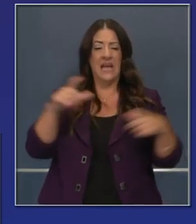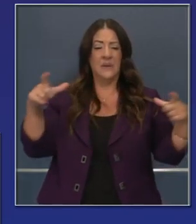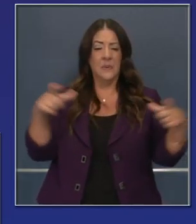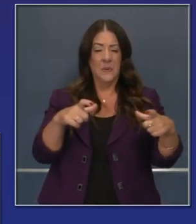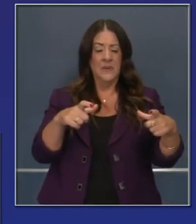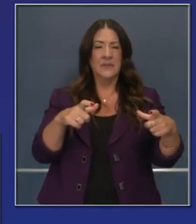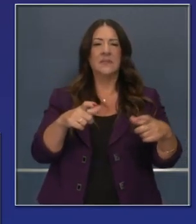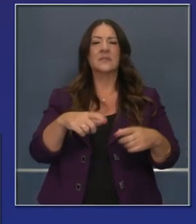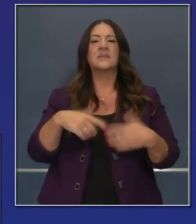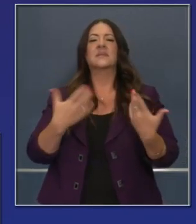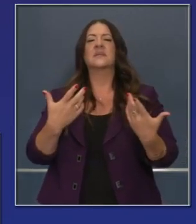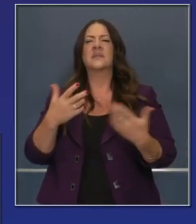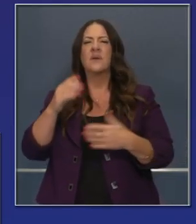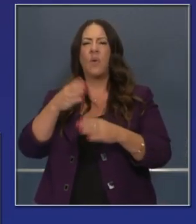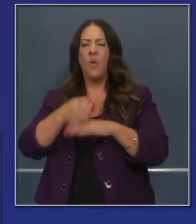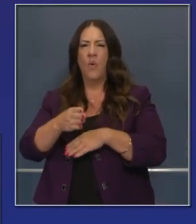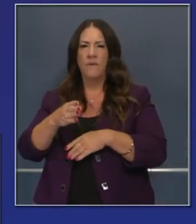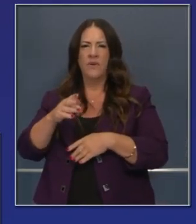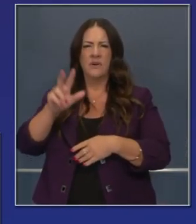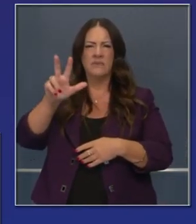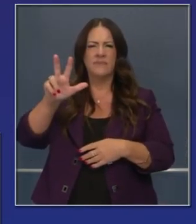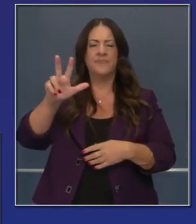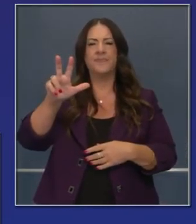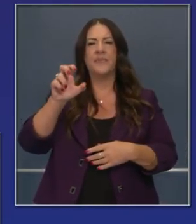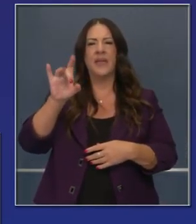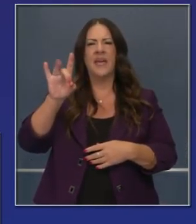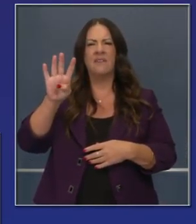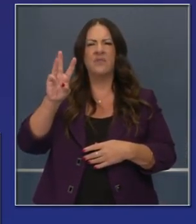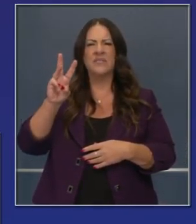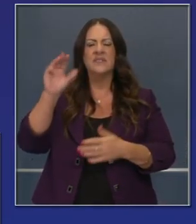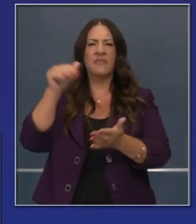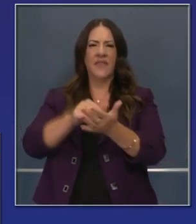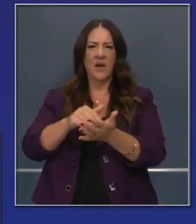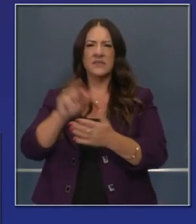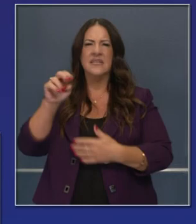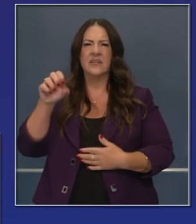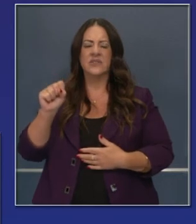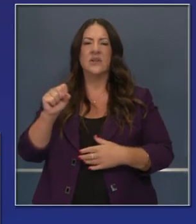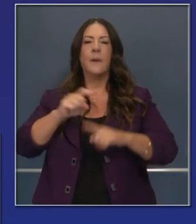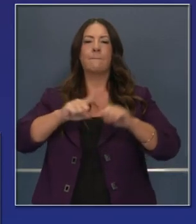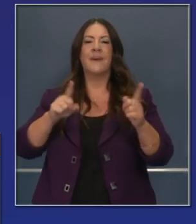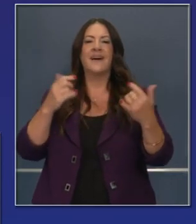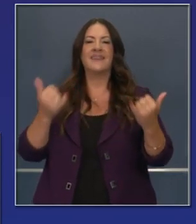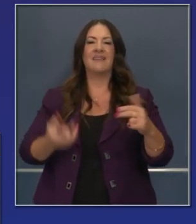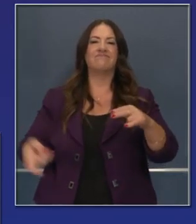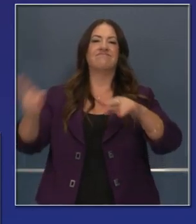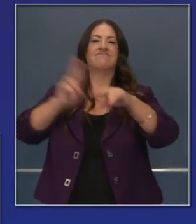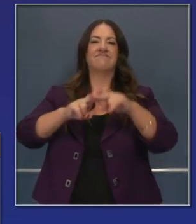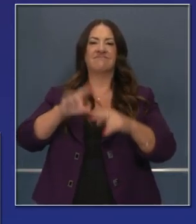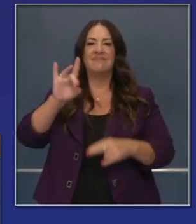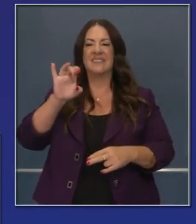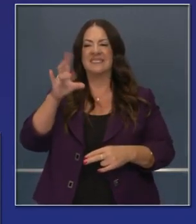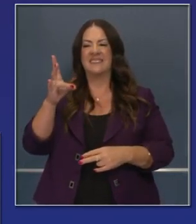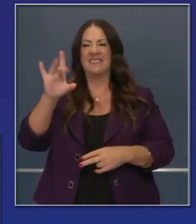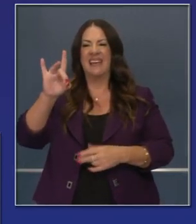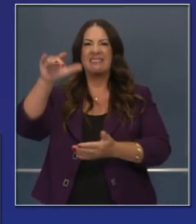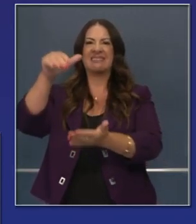agosto, incendio de agosto. Total de acres quemados ha aumentado modestamente